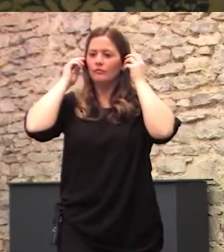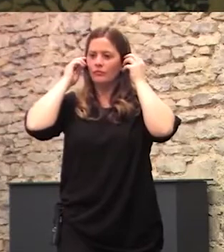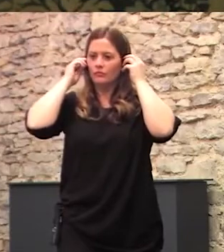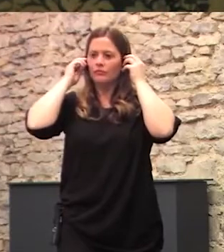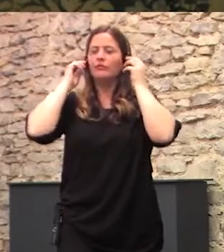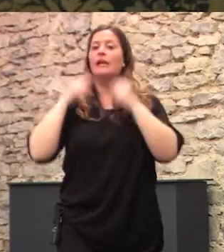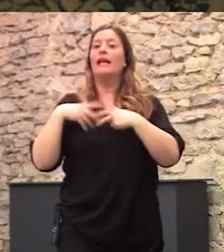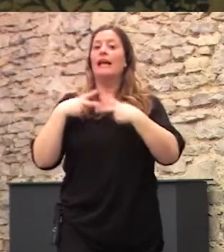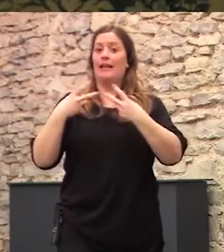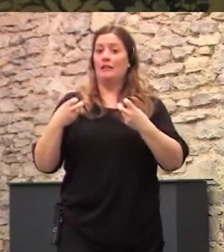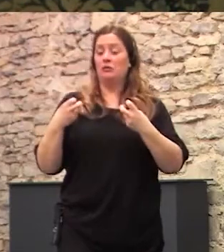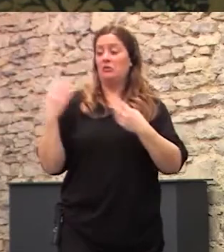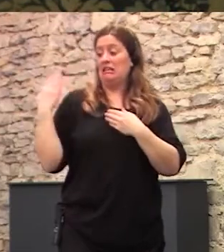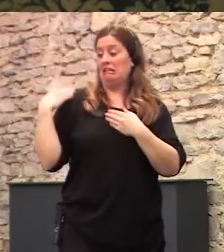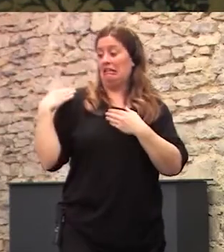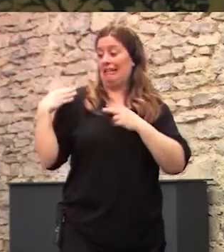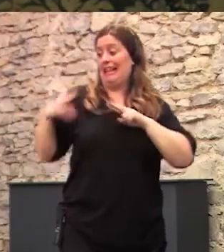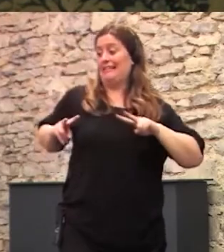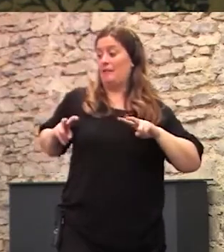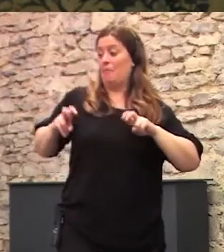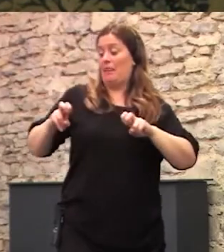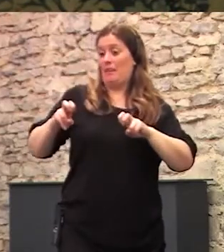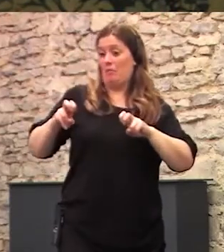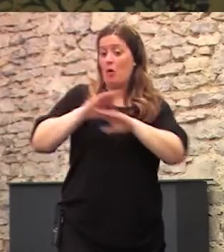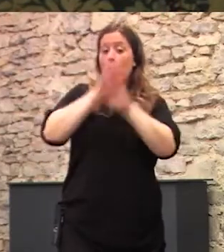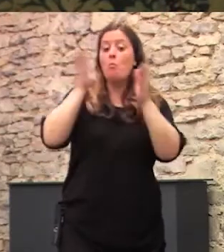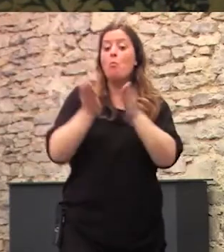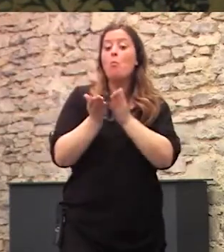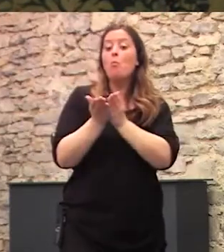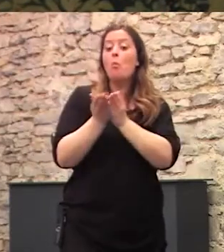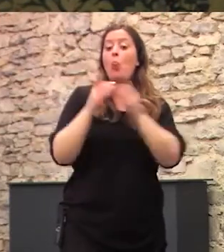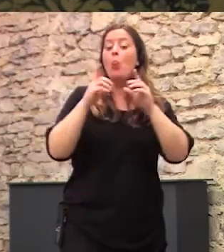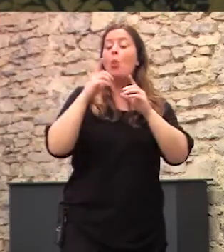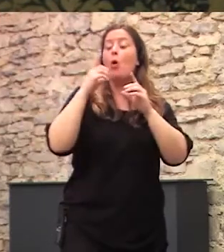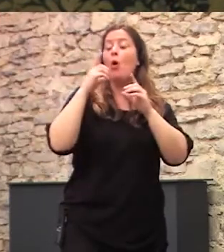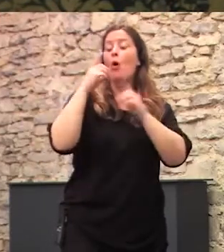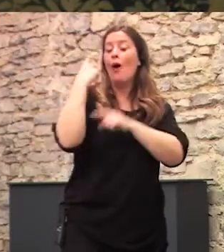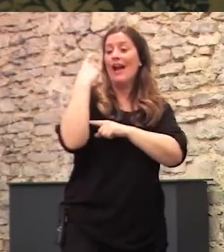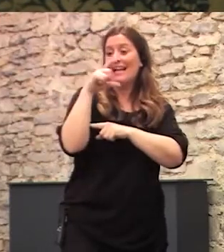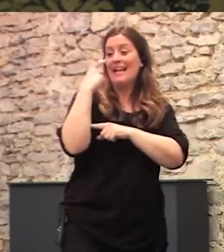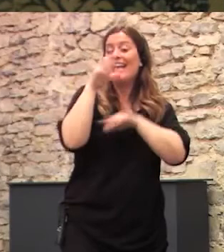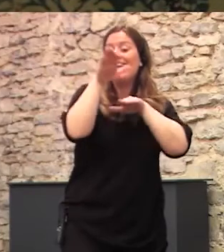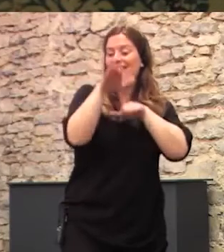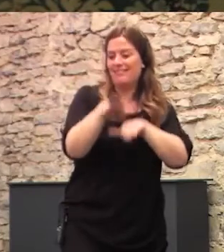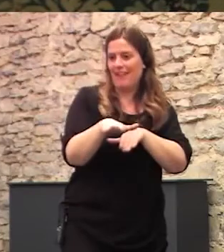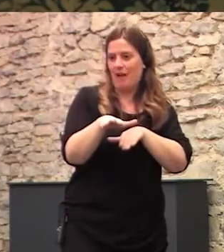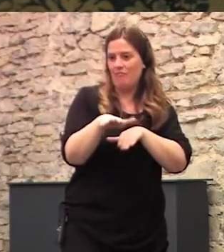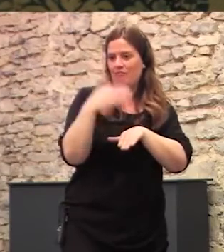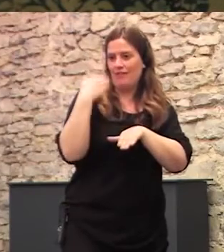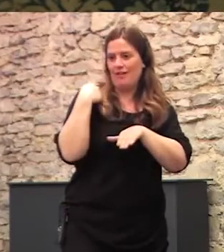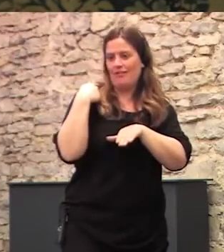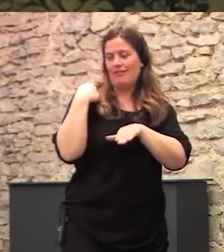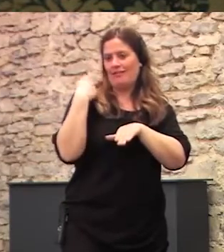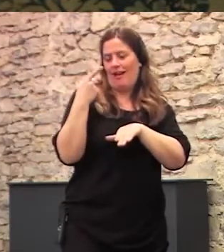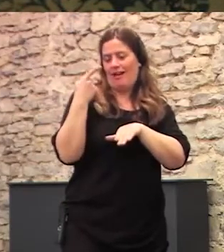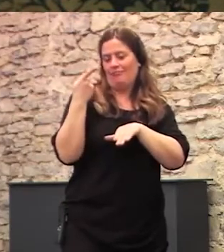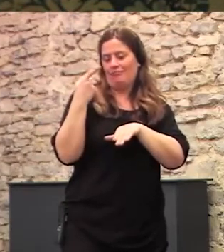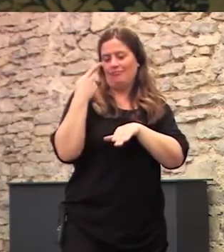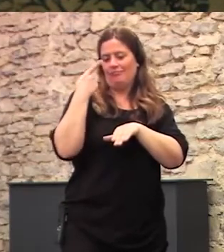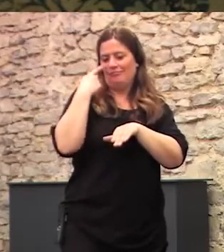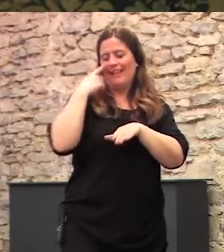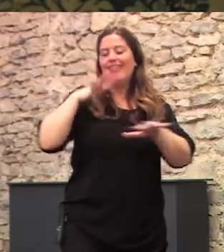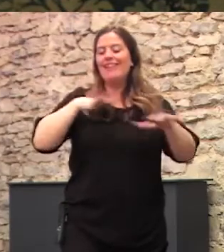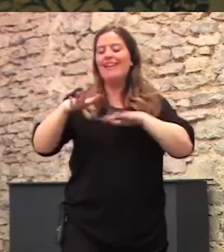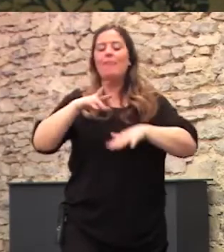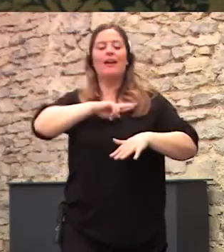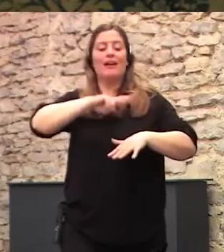visión desde el principio en el Islam de esta perspectiva dinámica de la religión. La religión se tiene que adaptar